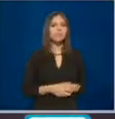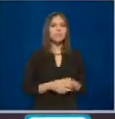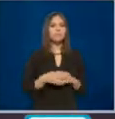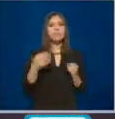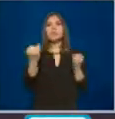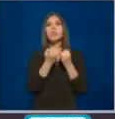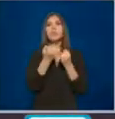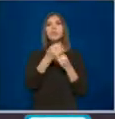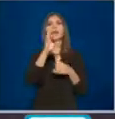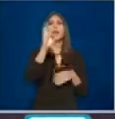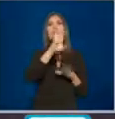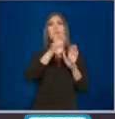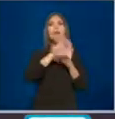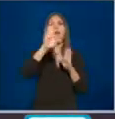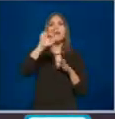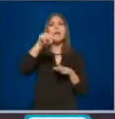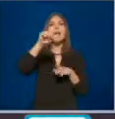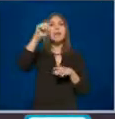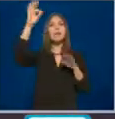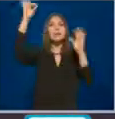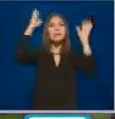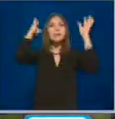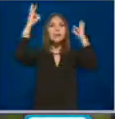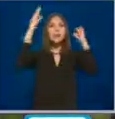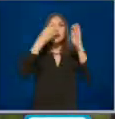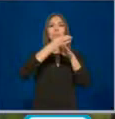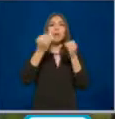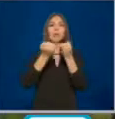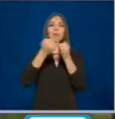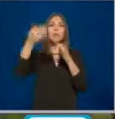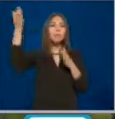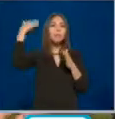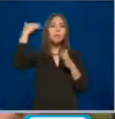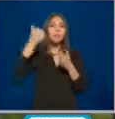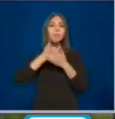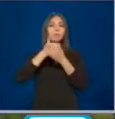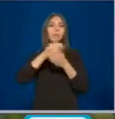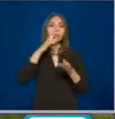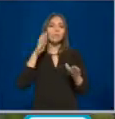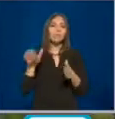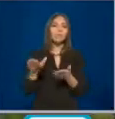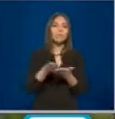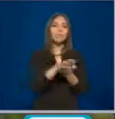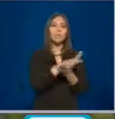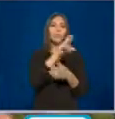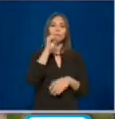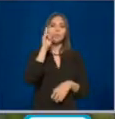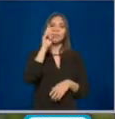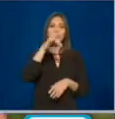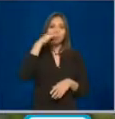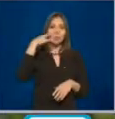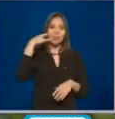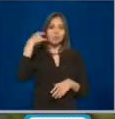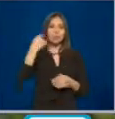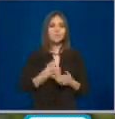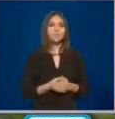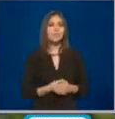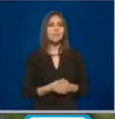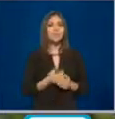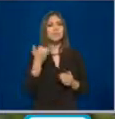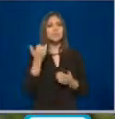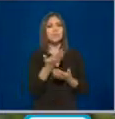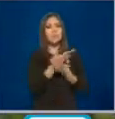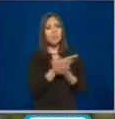interesa supuesto. mucho, ¿no? Sí, por supuesto que también Oye, tapacanas. Araceli, ¿y qué tratamiento se debe llevar, además del que ya incluye? ¿Cómo debemos de cuidar nuestro